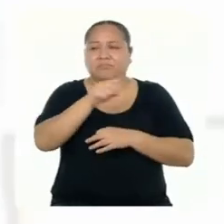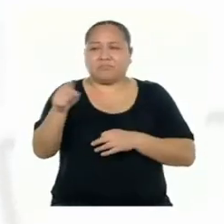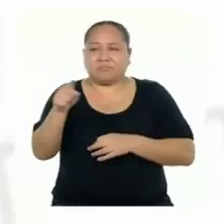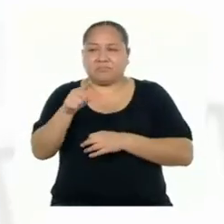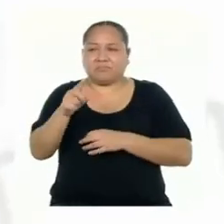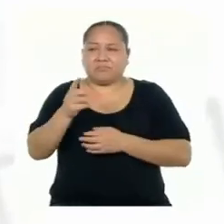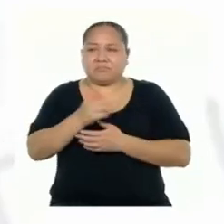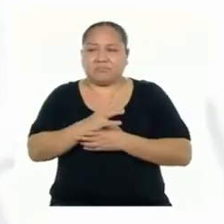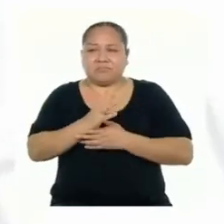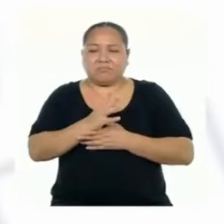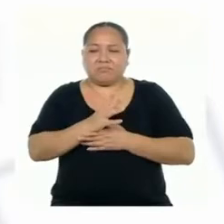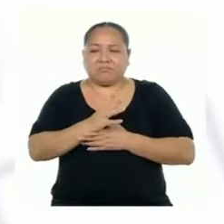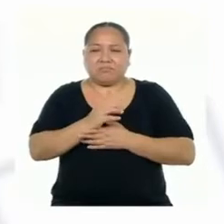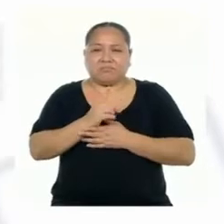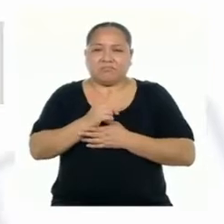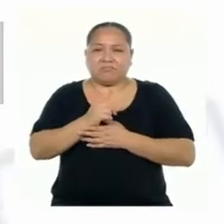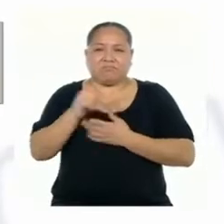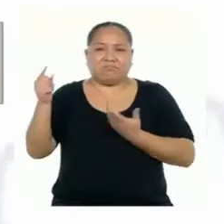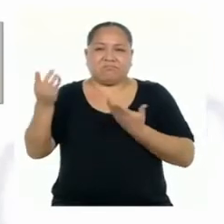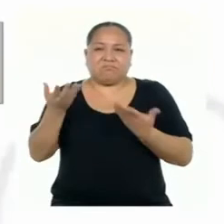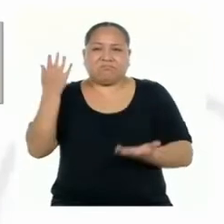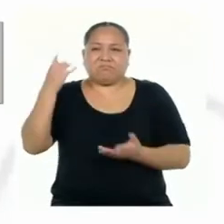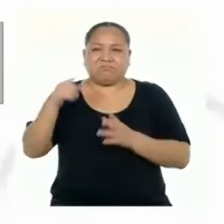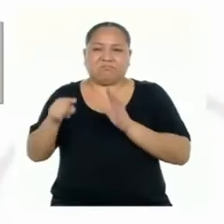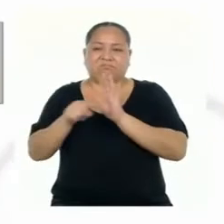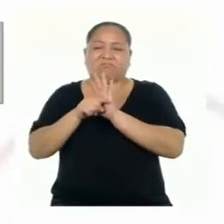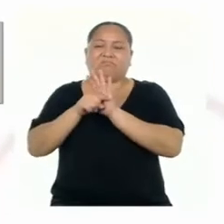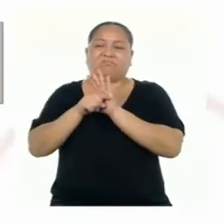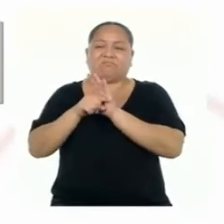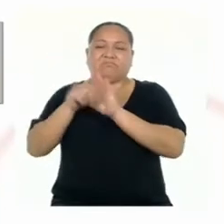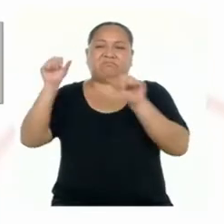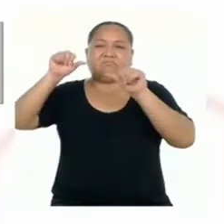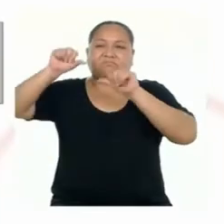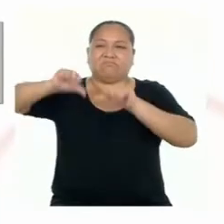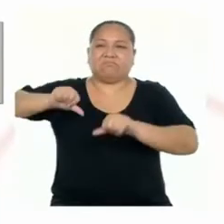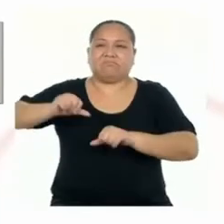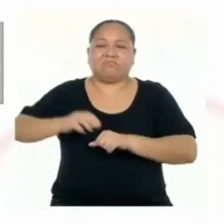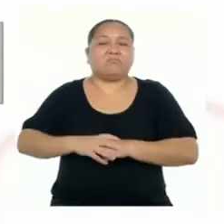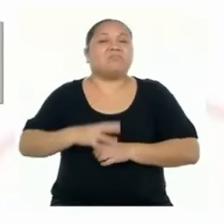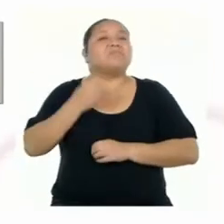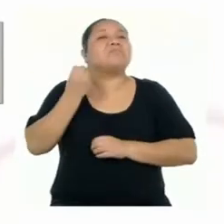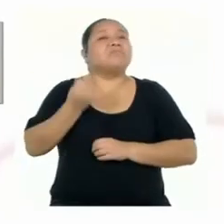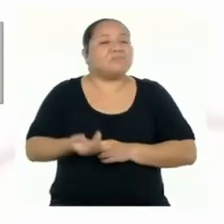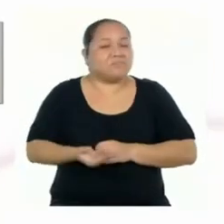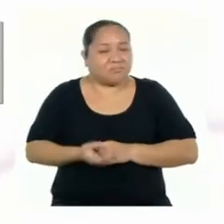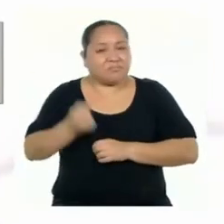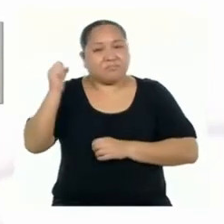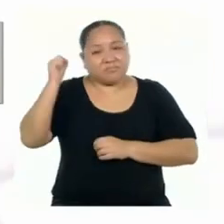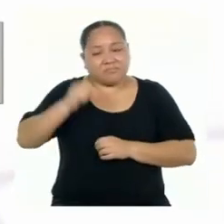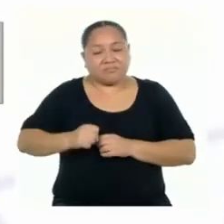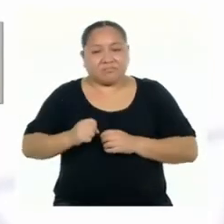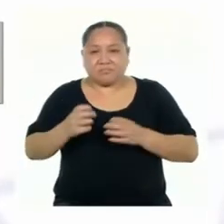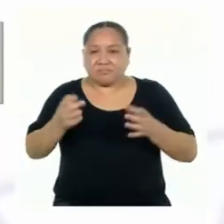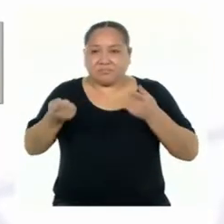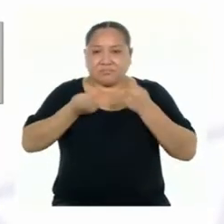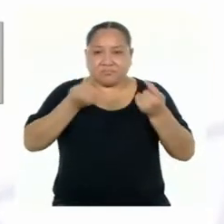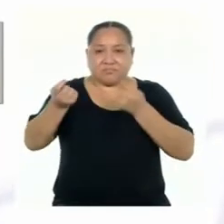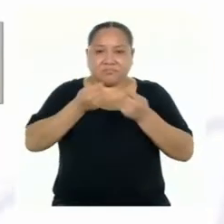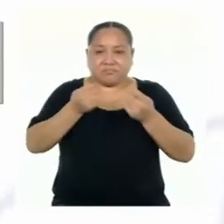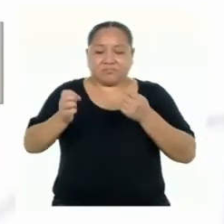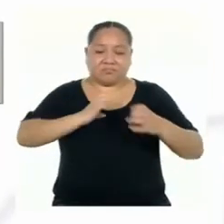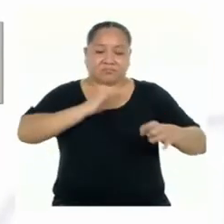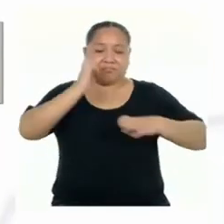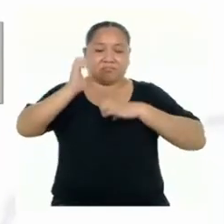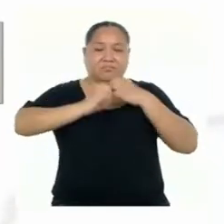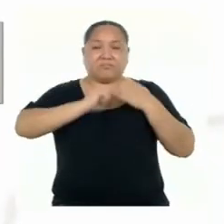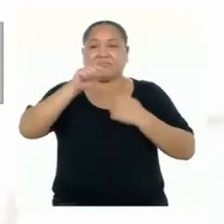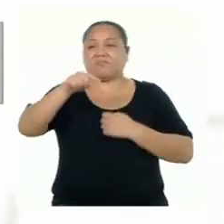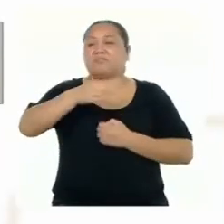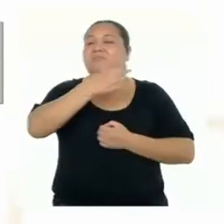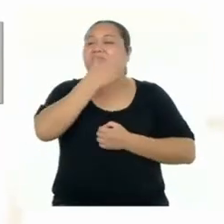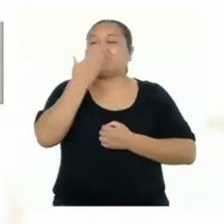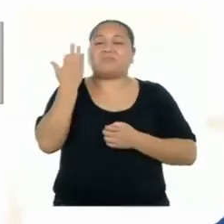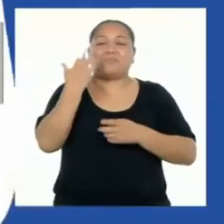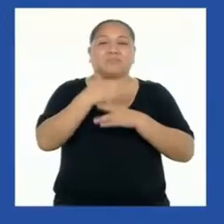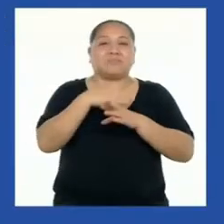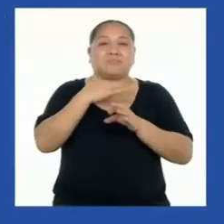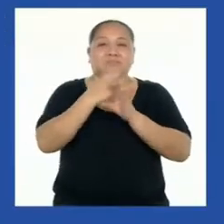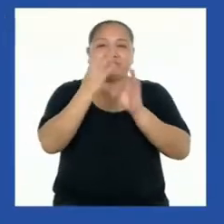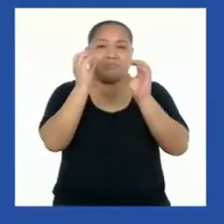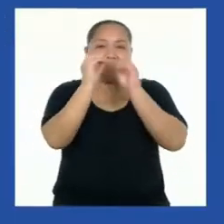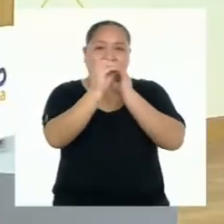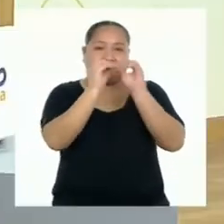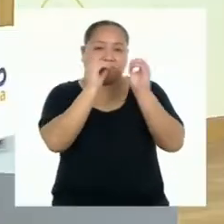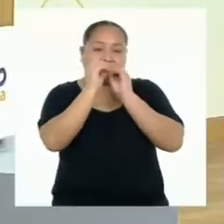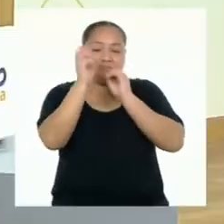que contribuyó al conflicto. Claro, porque regular nuestras emociones nos da una mejor disposición para resolver el